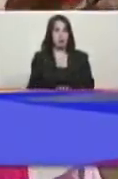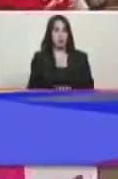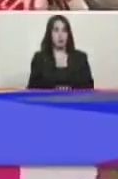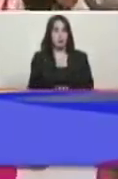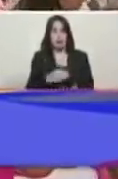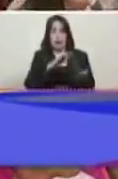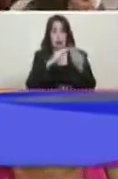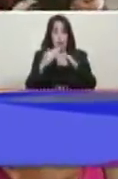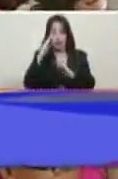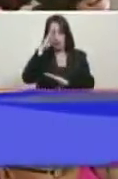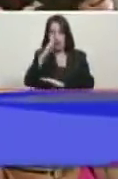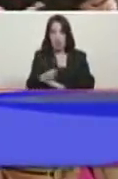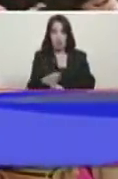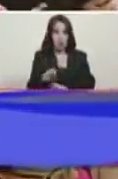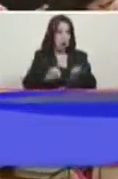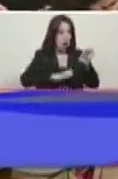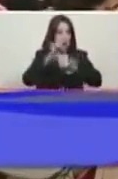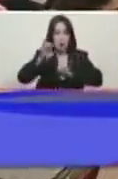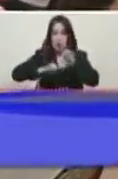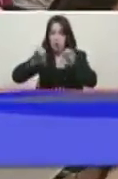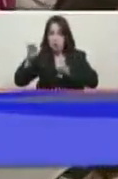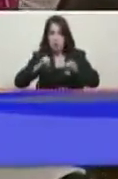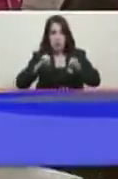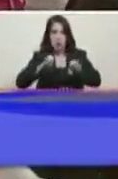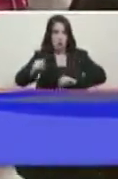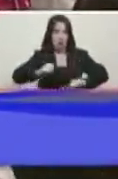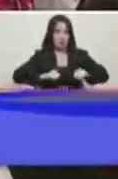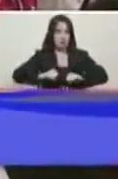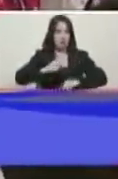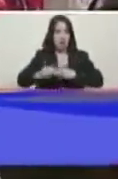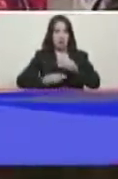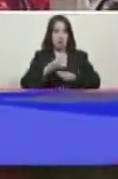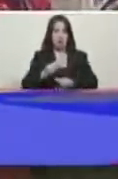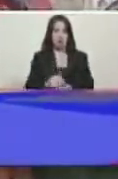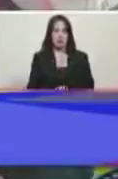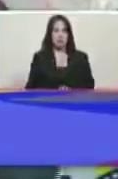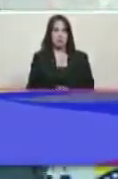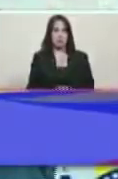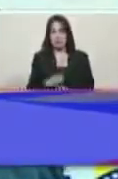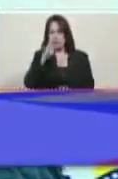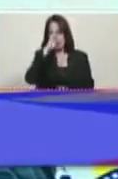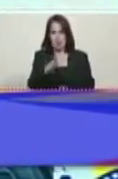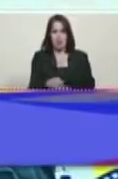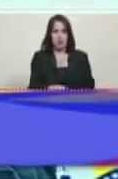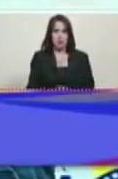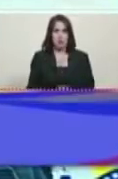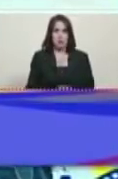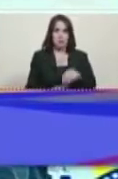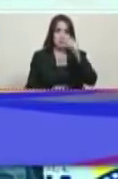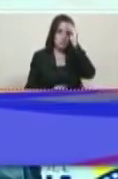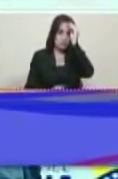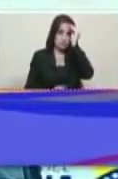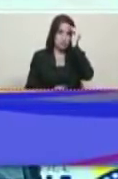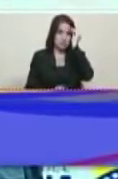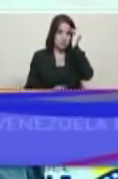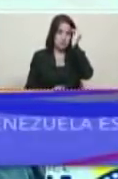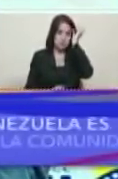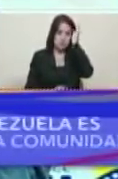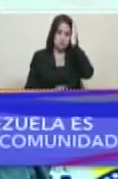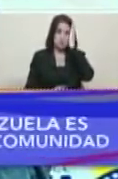comunidad. Diagnóstico, acción, directo, directo.